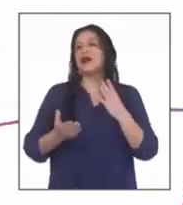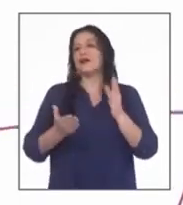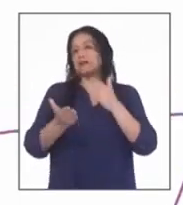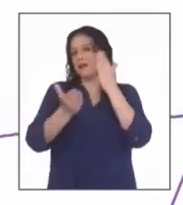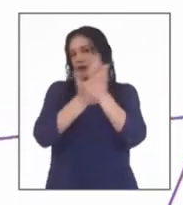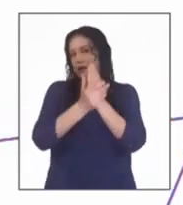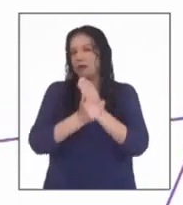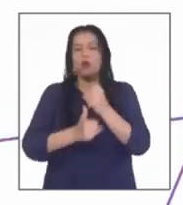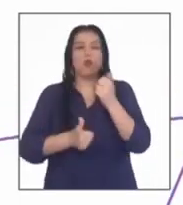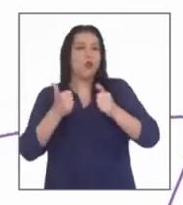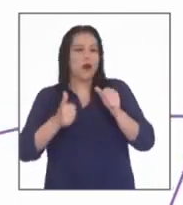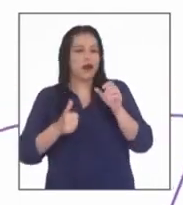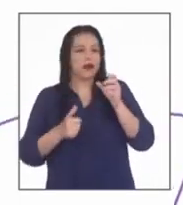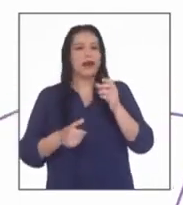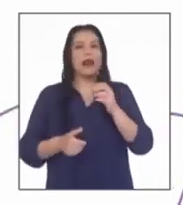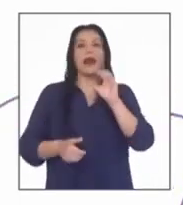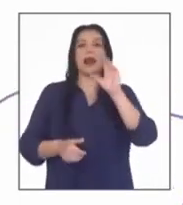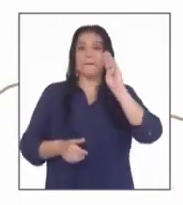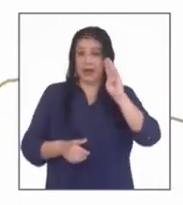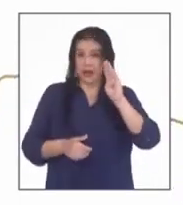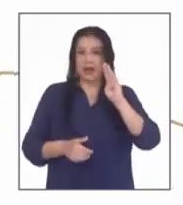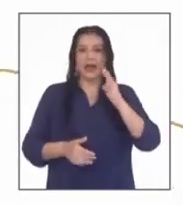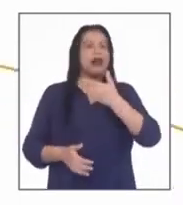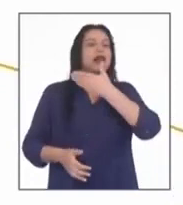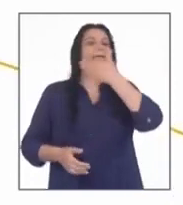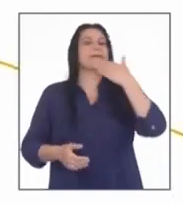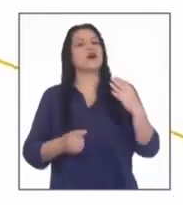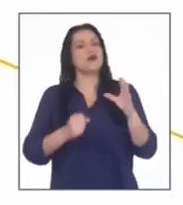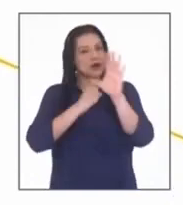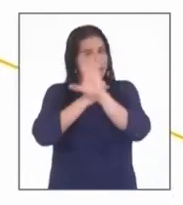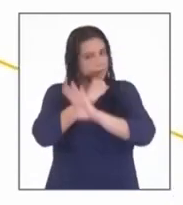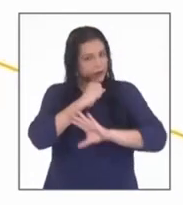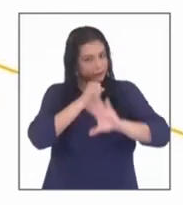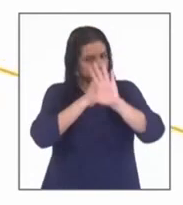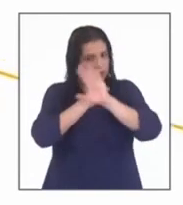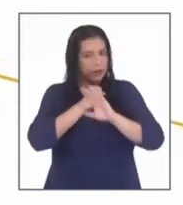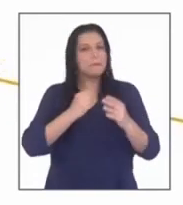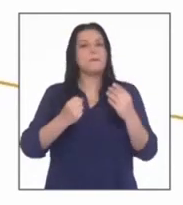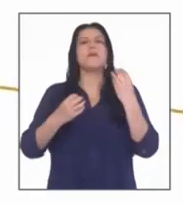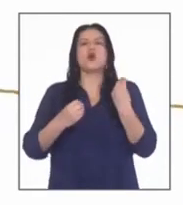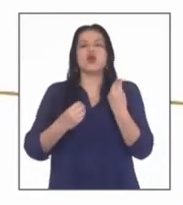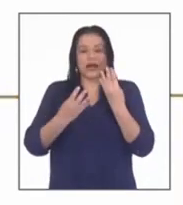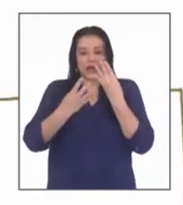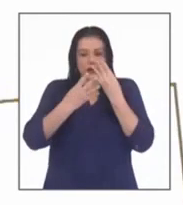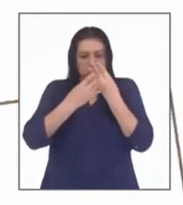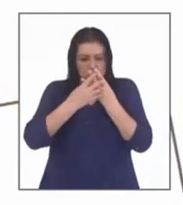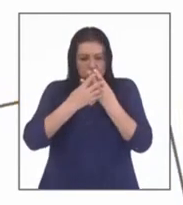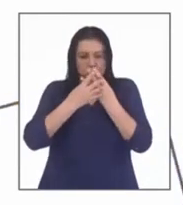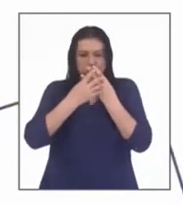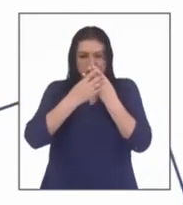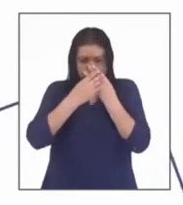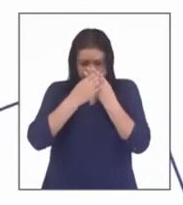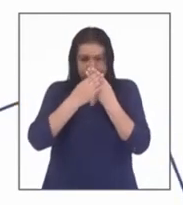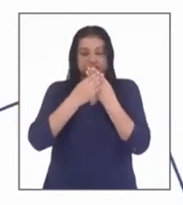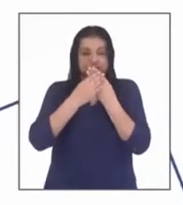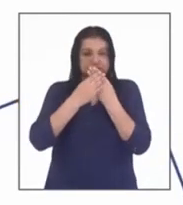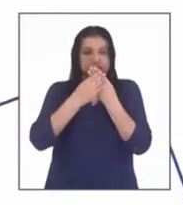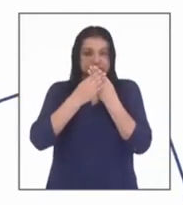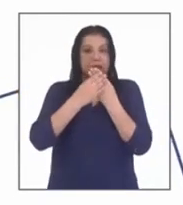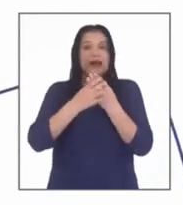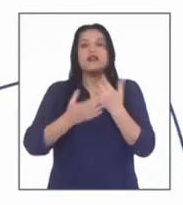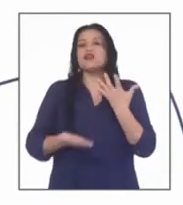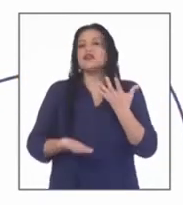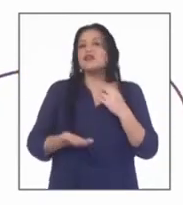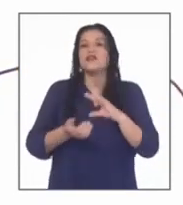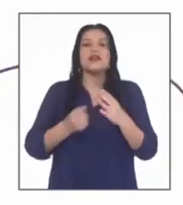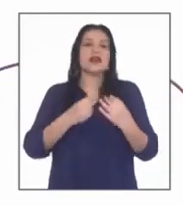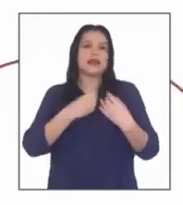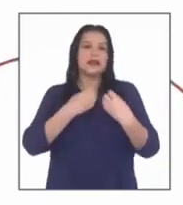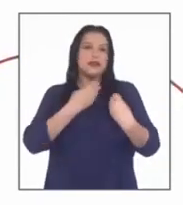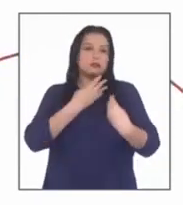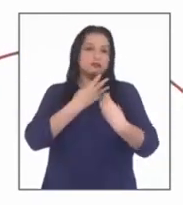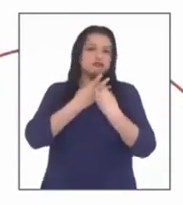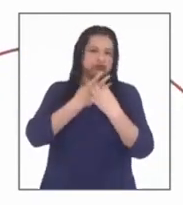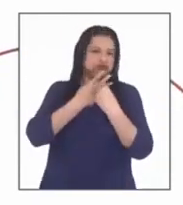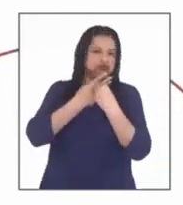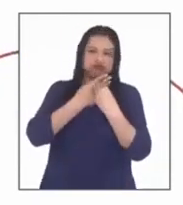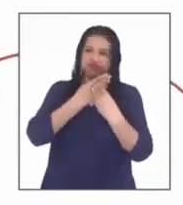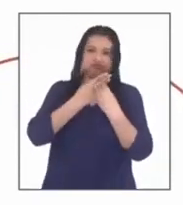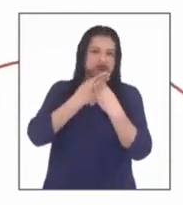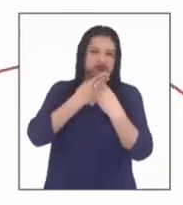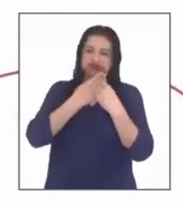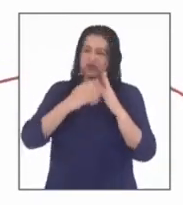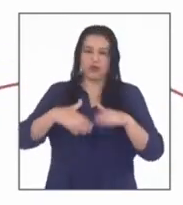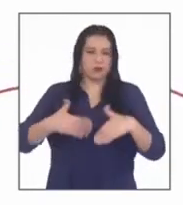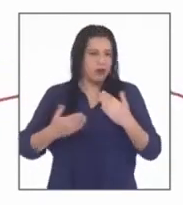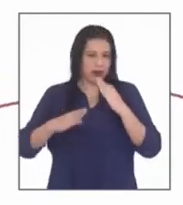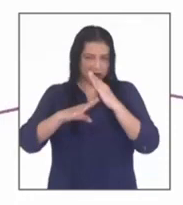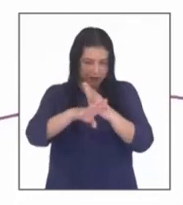tenemos que el tipo de mascarilla B será el que más protegerá, ya que el espacio entre sus rejillas es más pequeño, de tal forma que el coronavirus más pequeño no